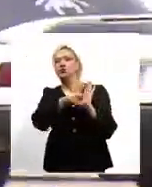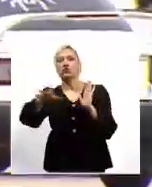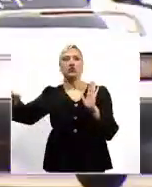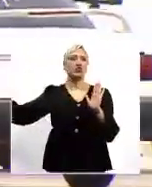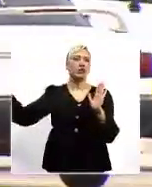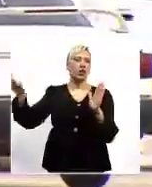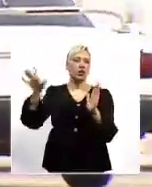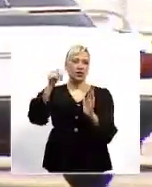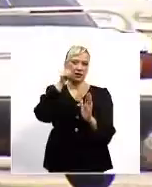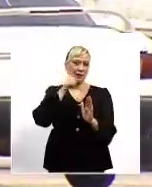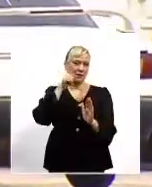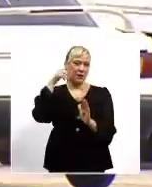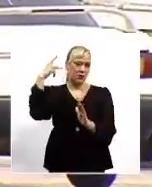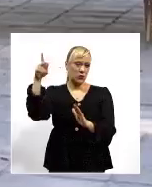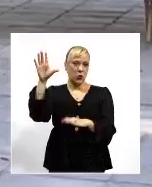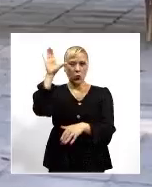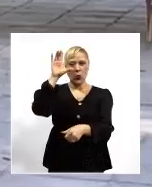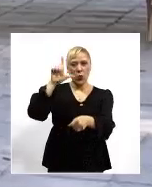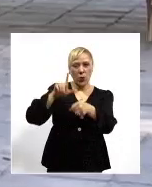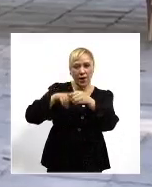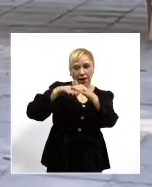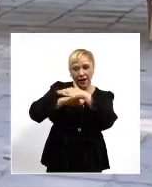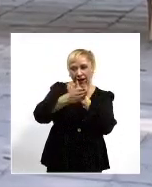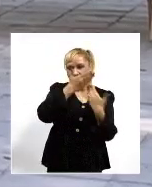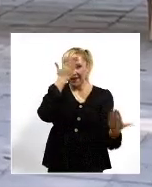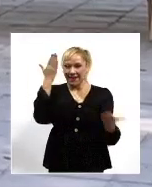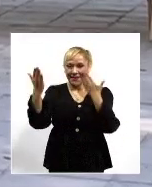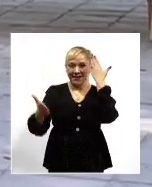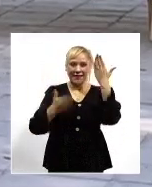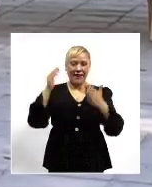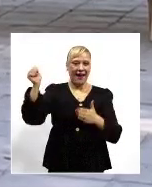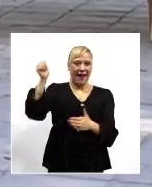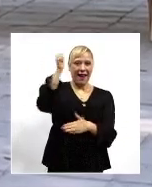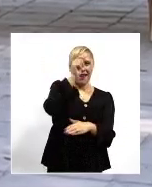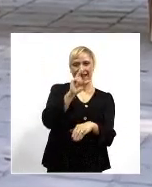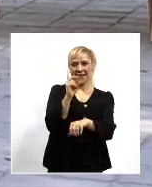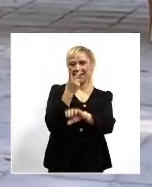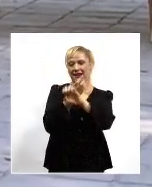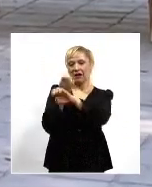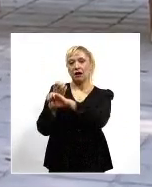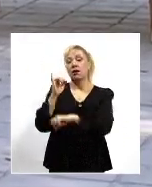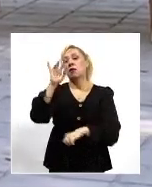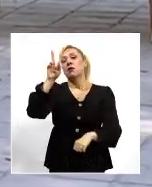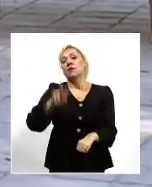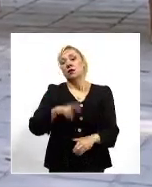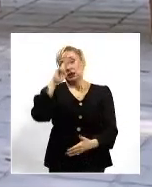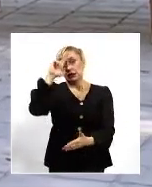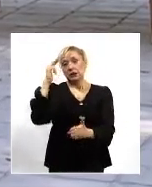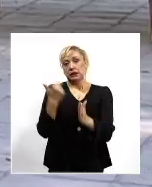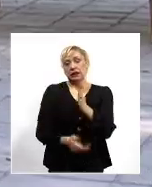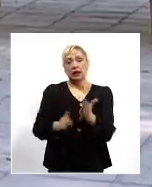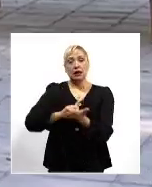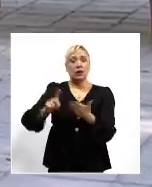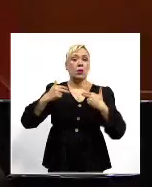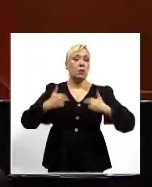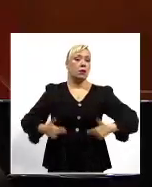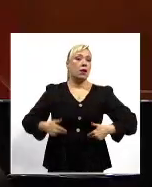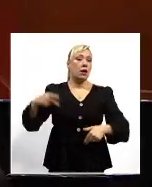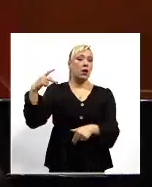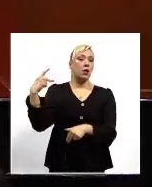Cultura Jurídica indica que el asunto resulta del mayor interés ante la posible afectación de los derechos humanos de un grupo de